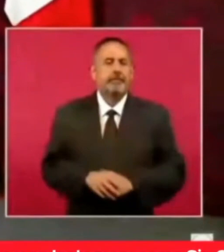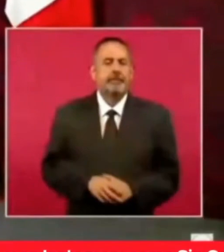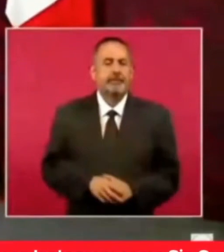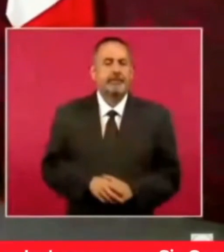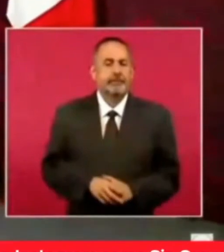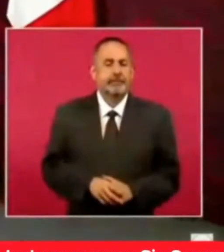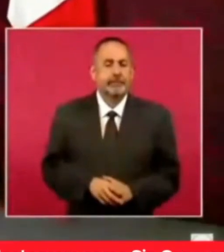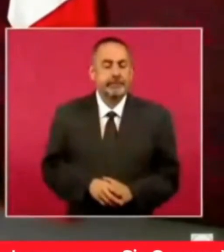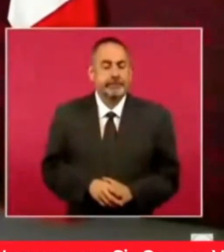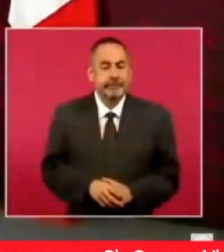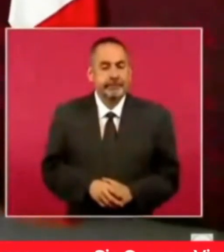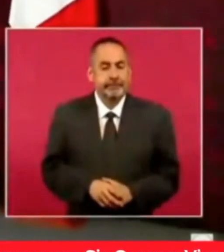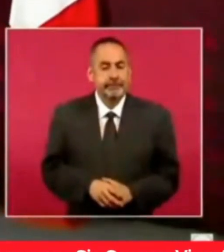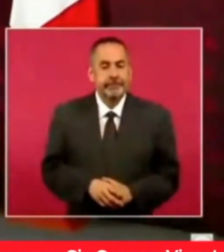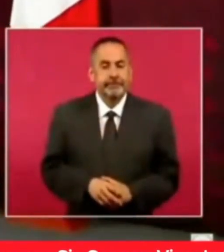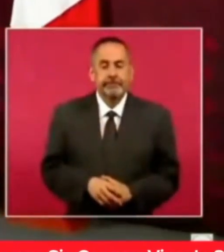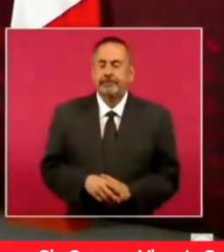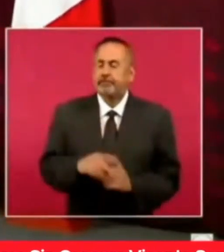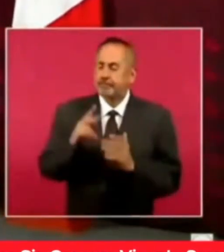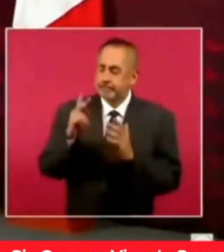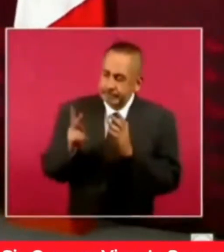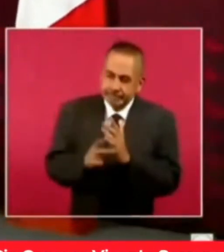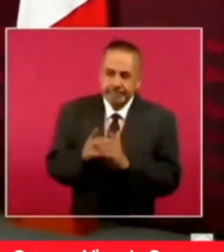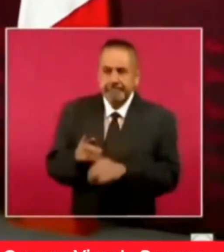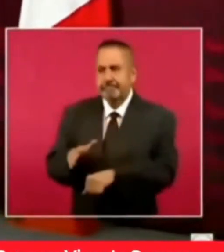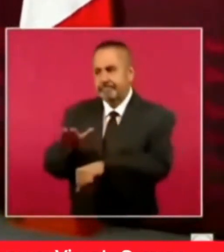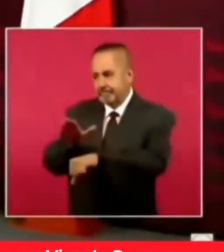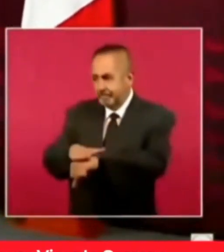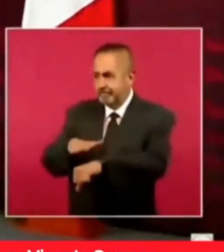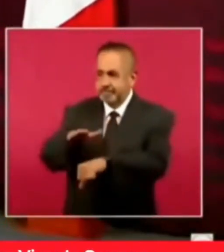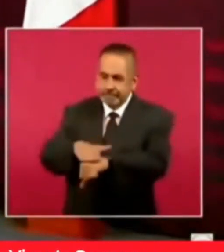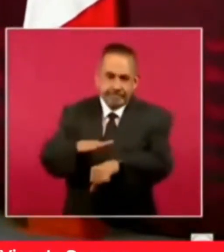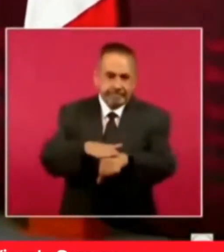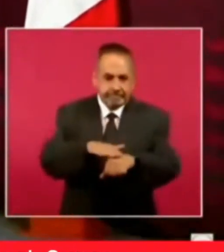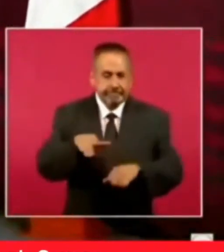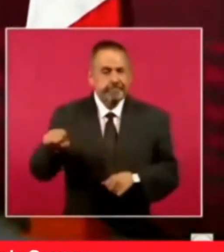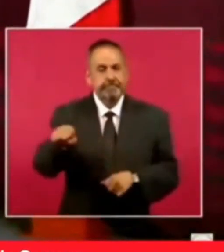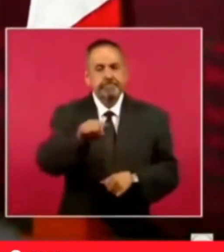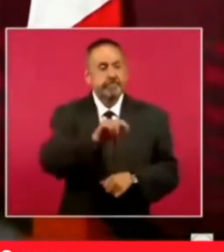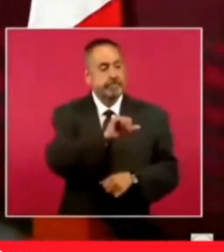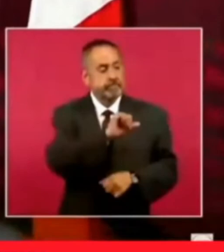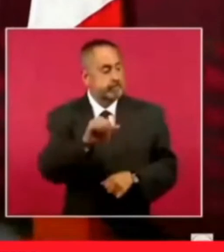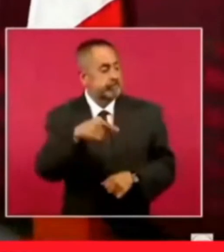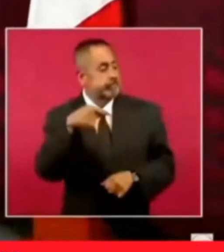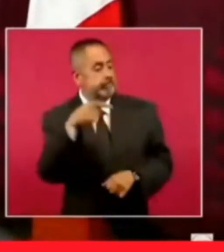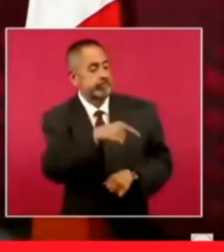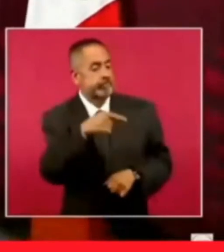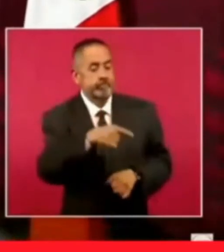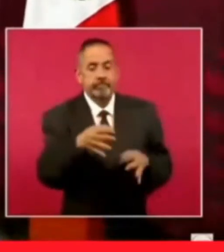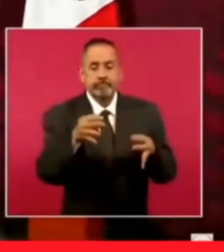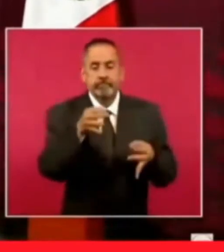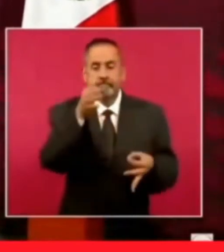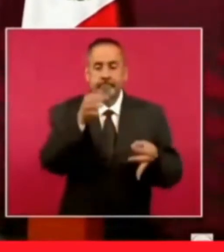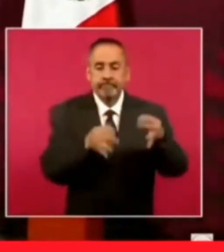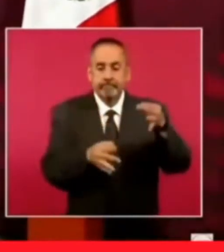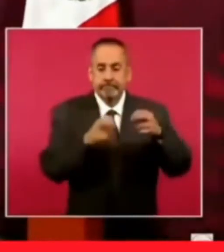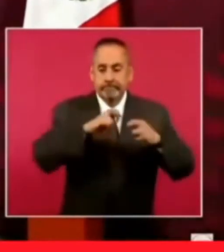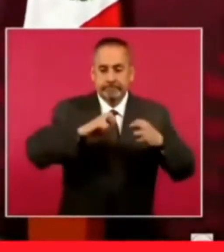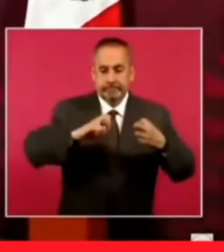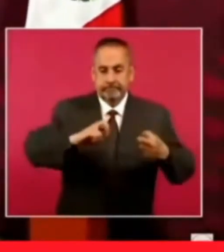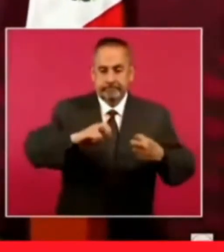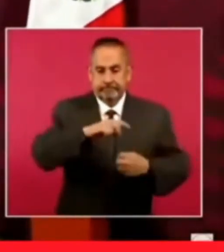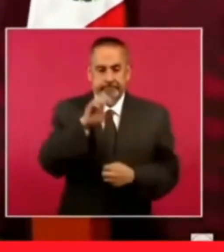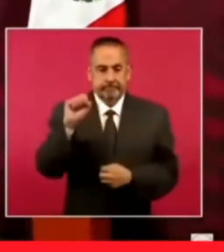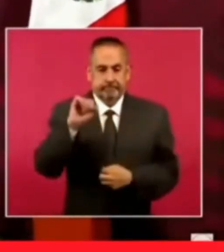Aquí aprovecho para volver a hacer un llamado a los ministros de la Corte,